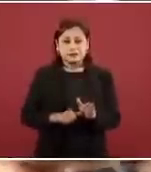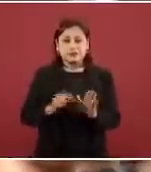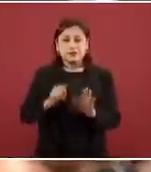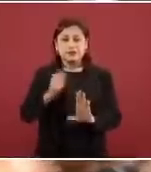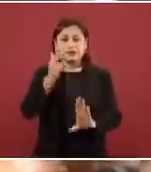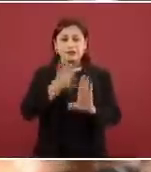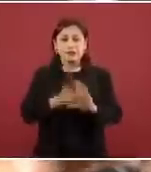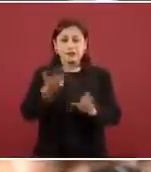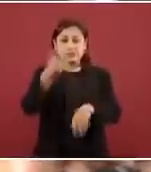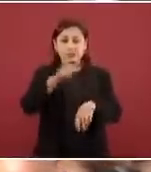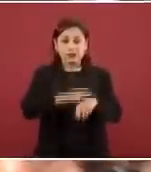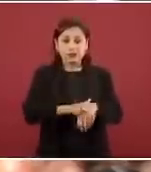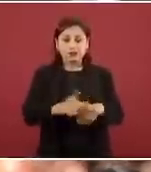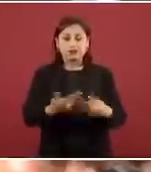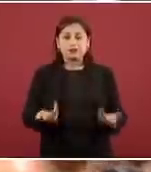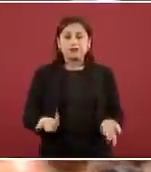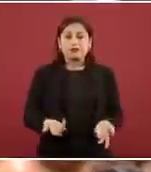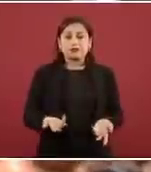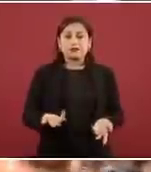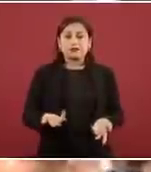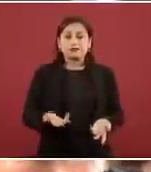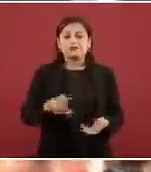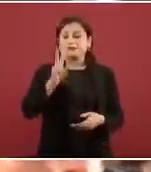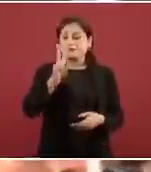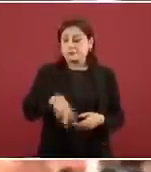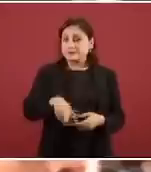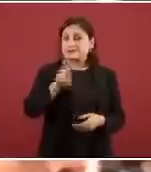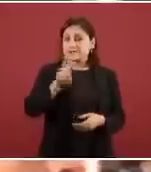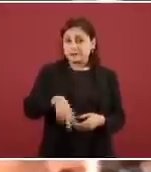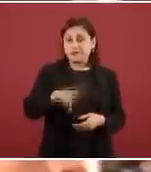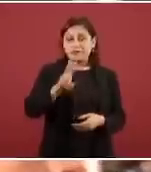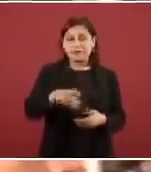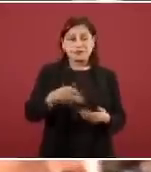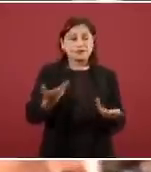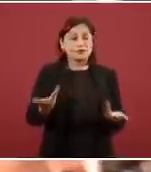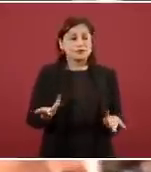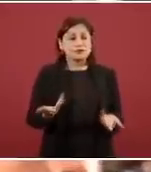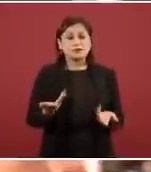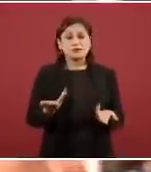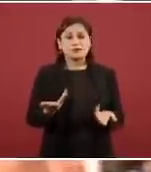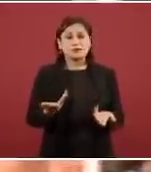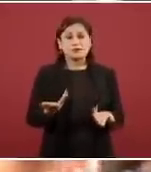Que es una muestra de una atención